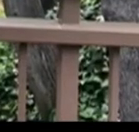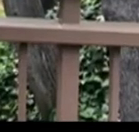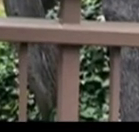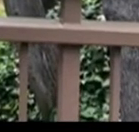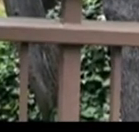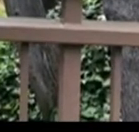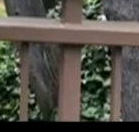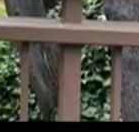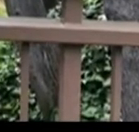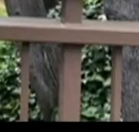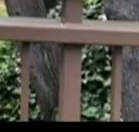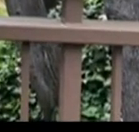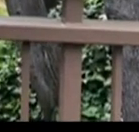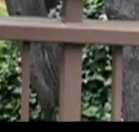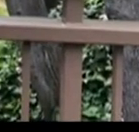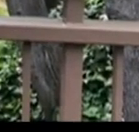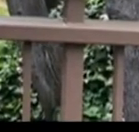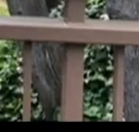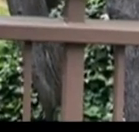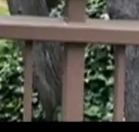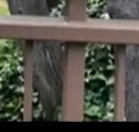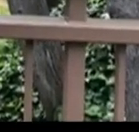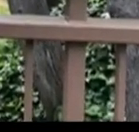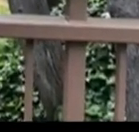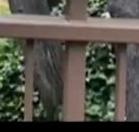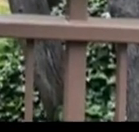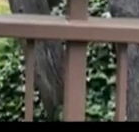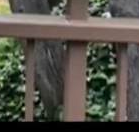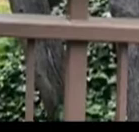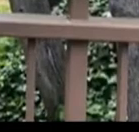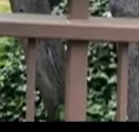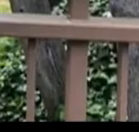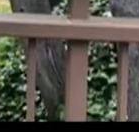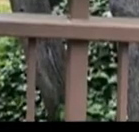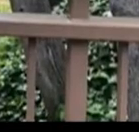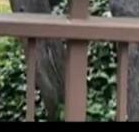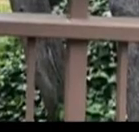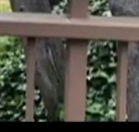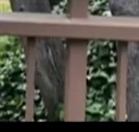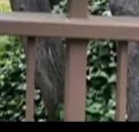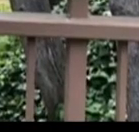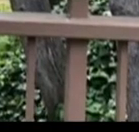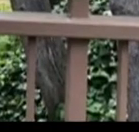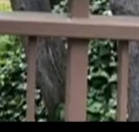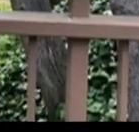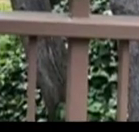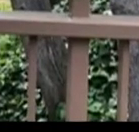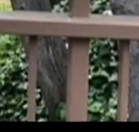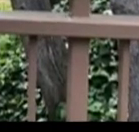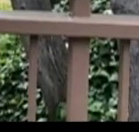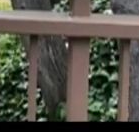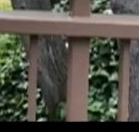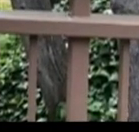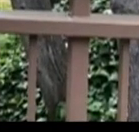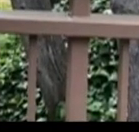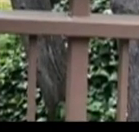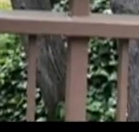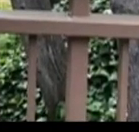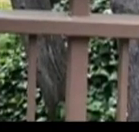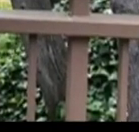periódico El Universal, y por supuesto también de Enrique Bustamante, el director de la Fundación Ely